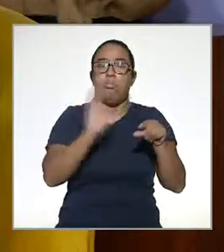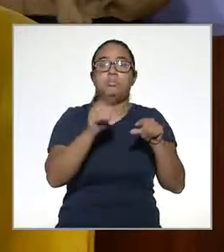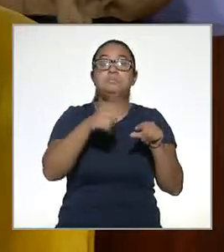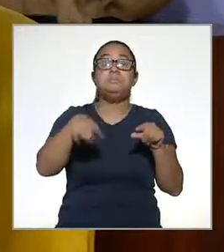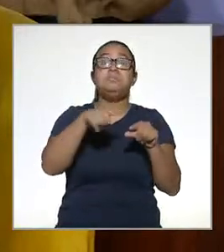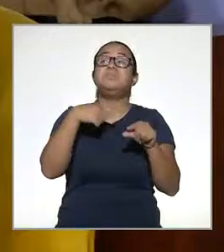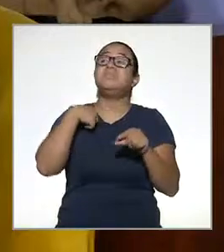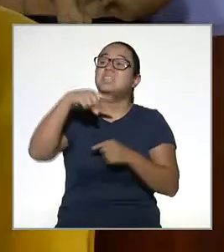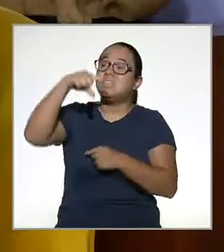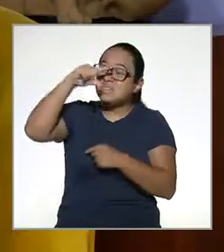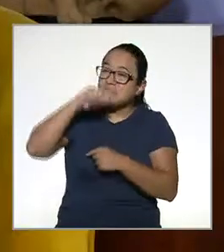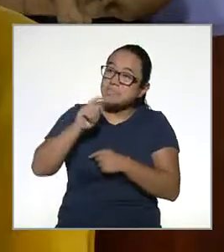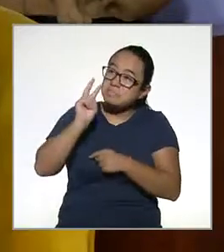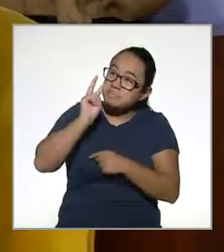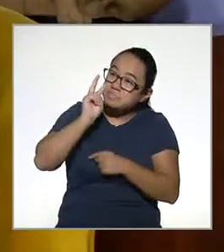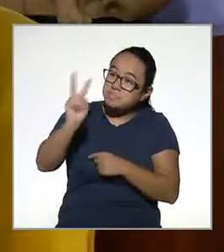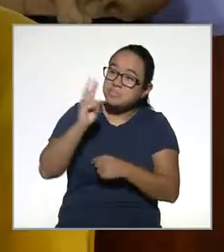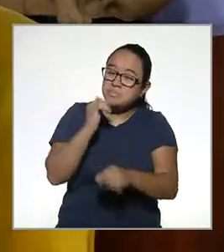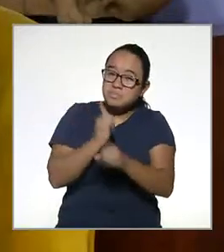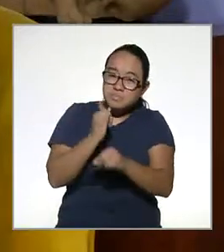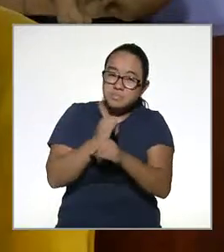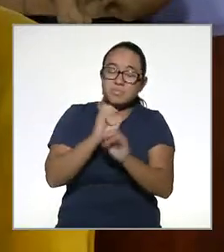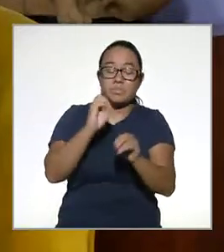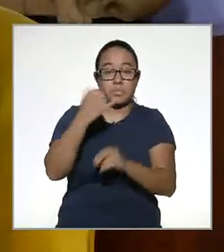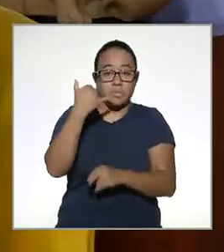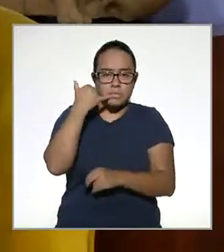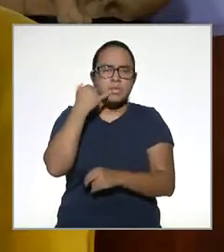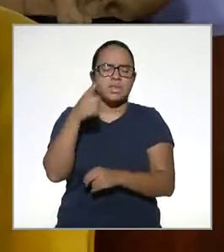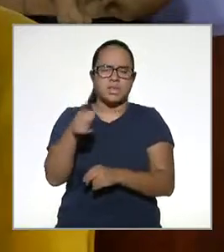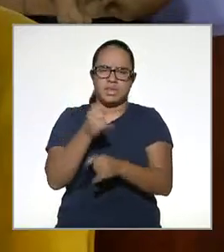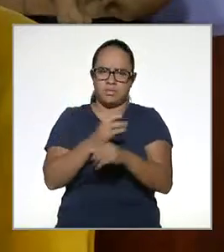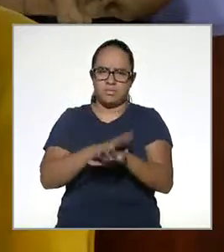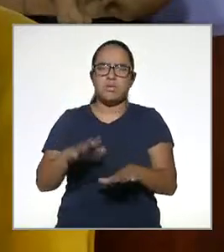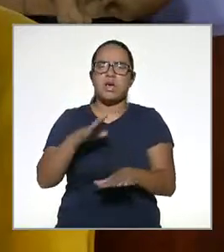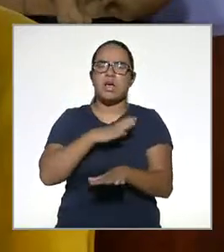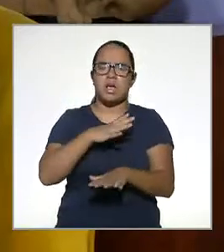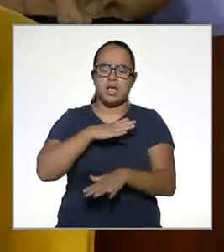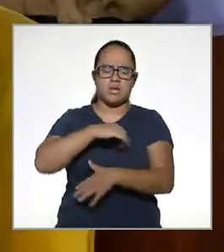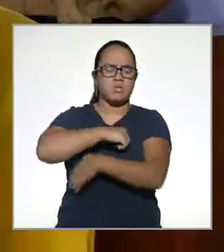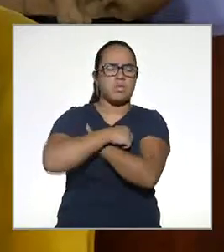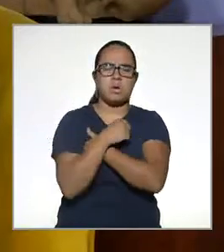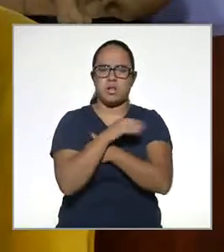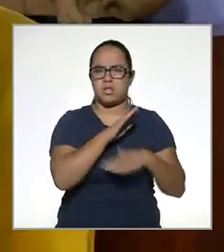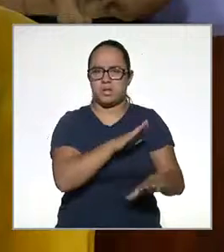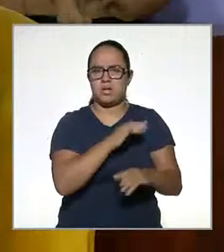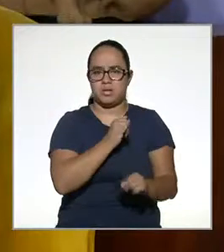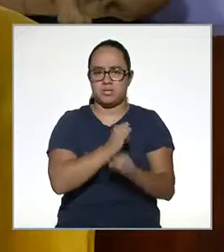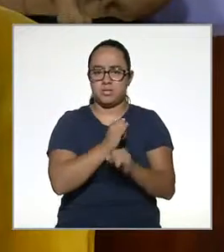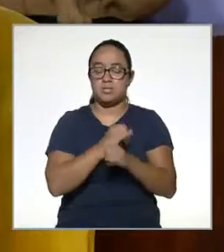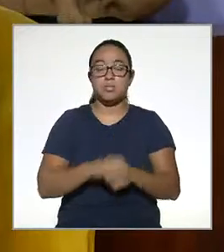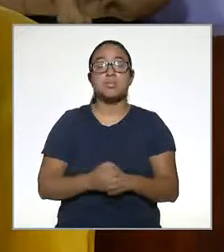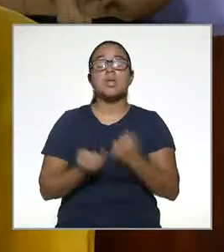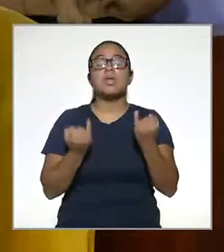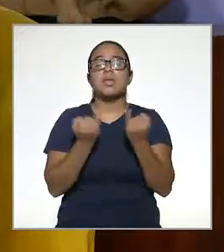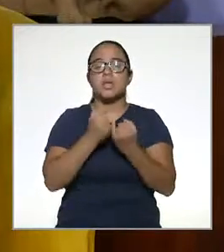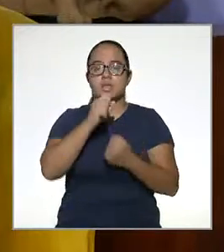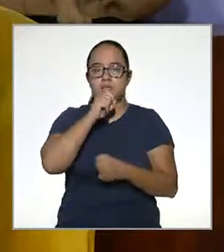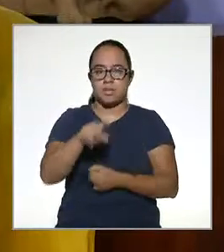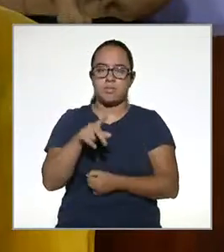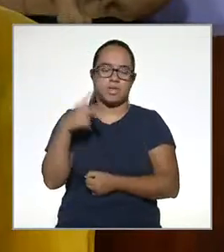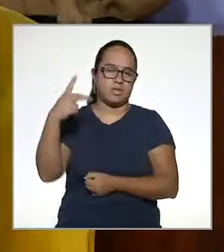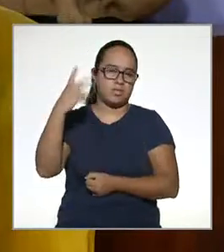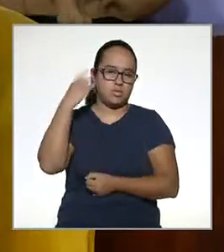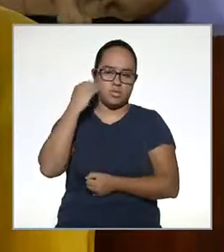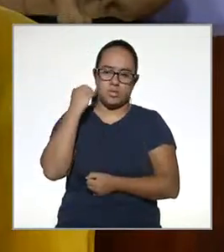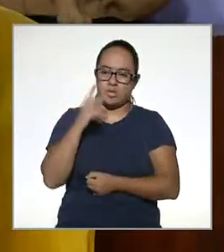momento no alcanza a anotar alguna página o algún teléfono. Esa información siempre, siempre queda guardada. Y finalmente le recuerdo que en el podcast de